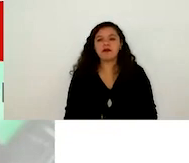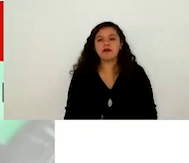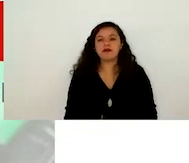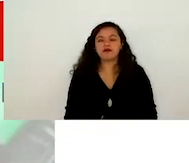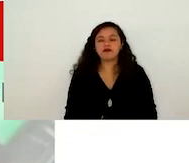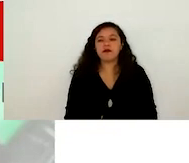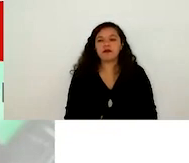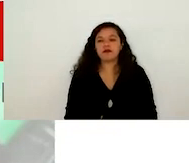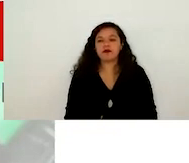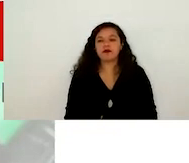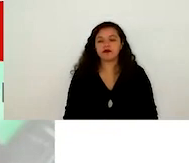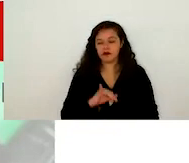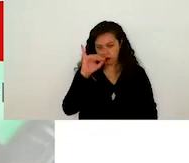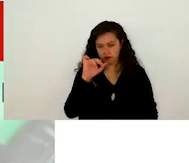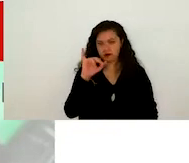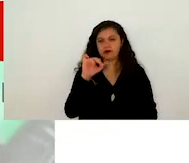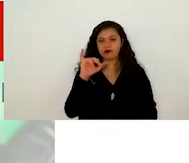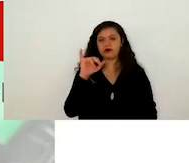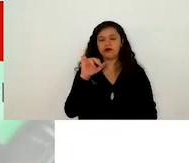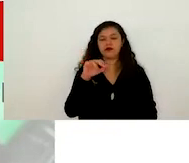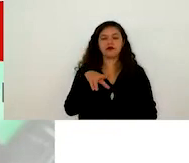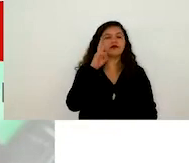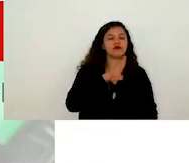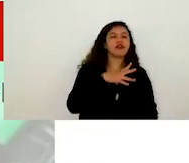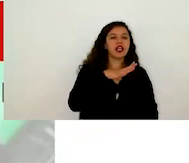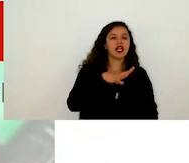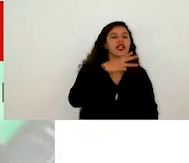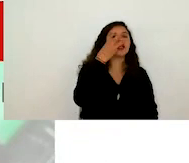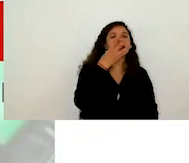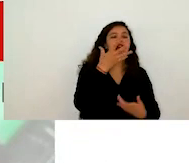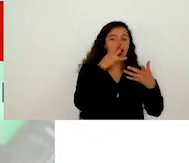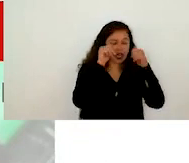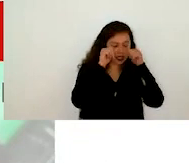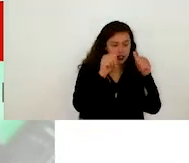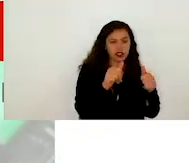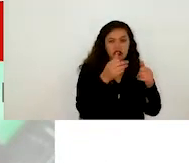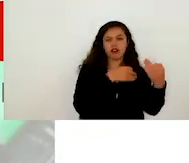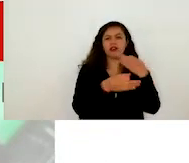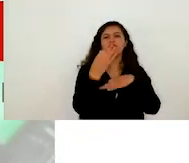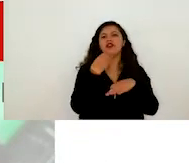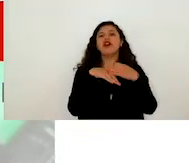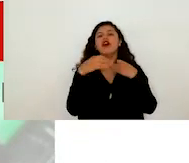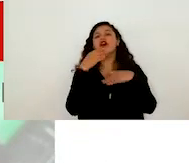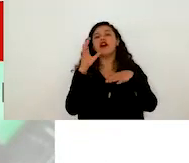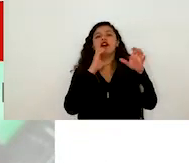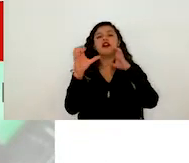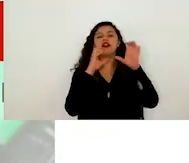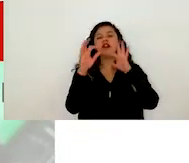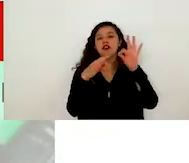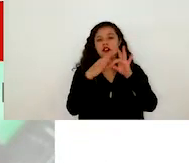claro alicia la primera se observan con interés y atención en la imagen 2 doctora que no hay complicaciones exactamente